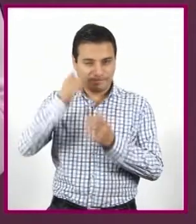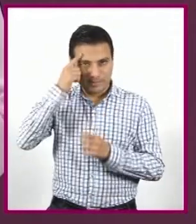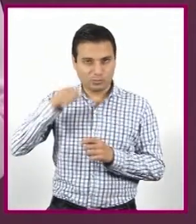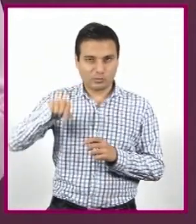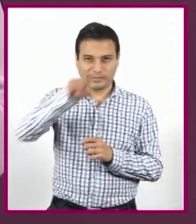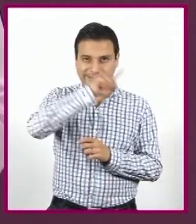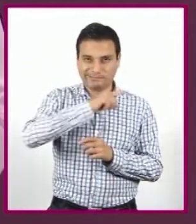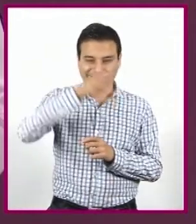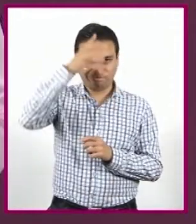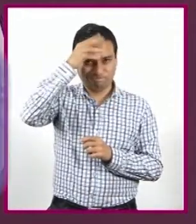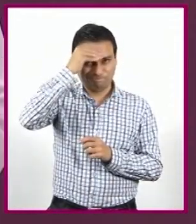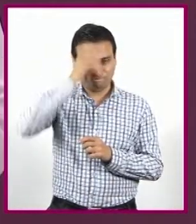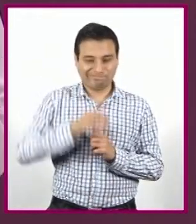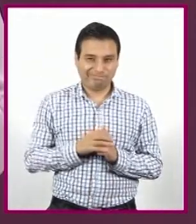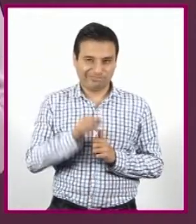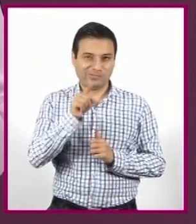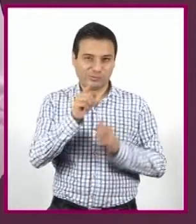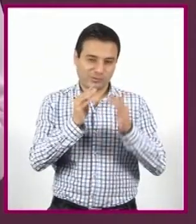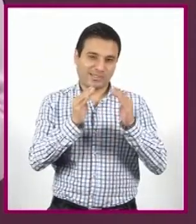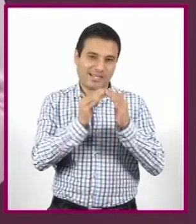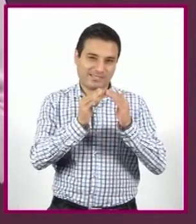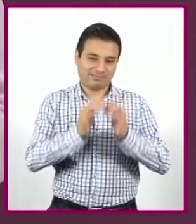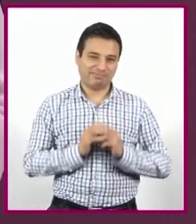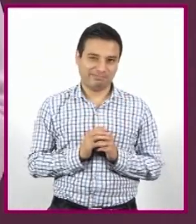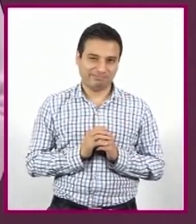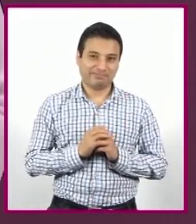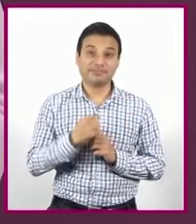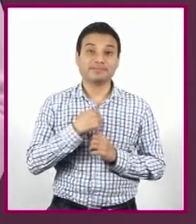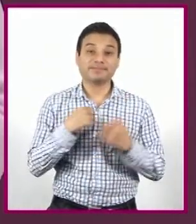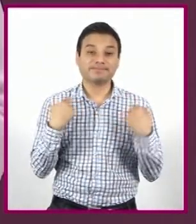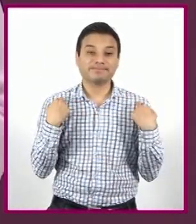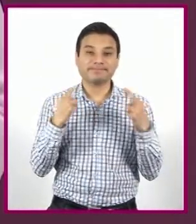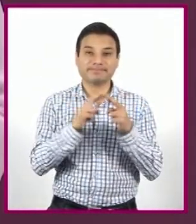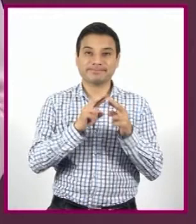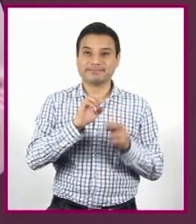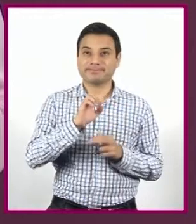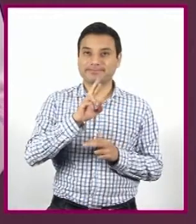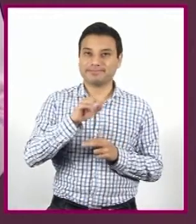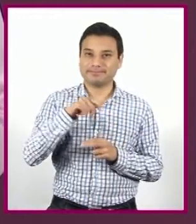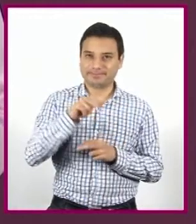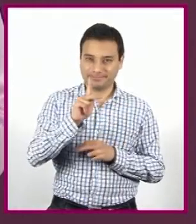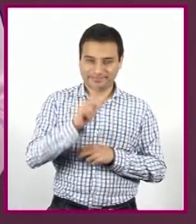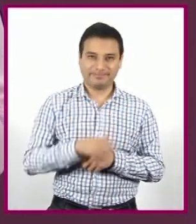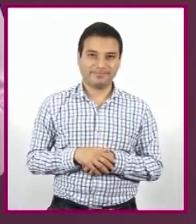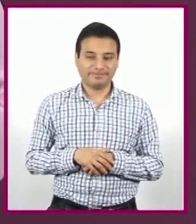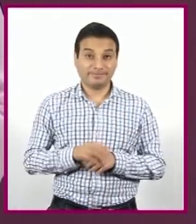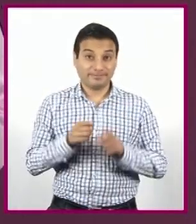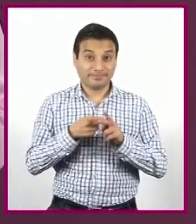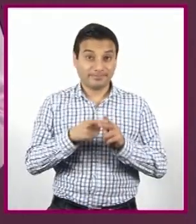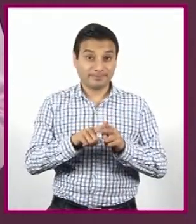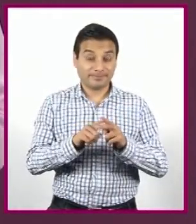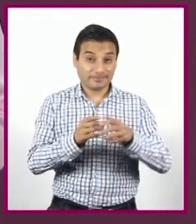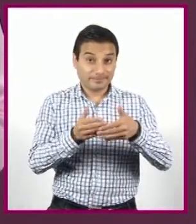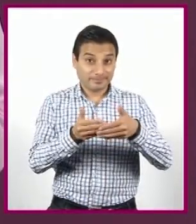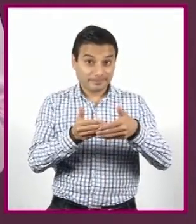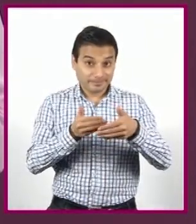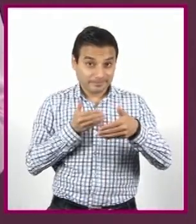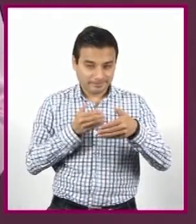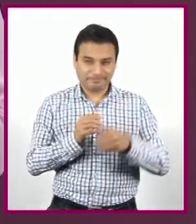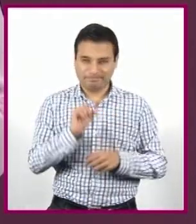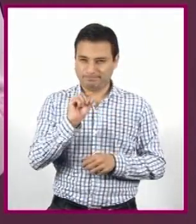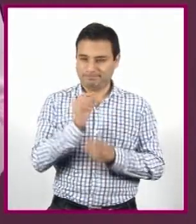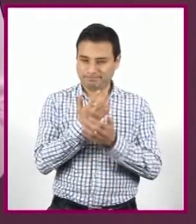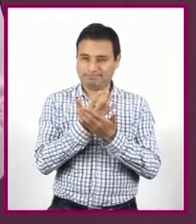académica desde sus hogares. Soy el profesor Eric Ruiz Esástiga. Y antes de comenzar con el aprendizaje esperado